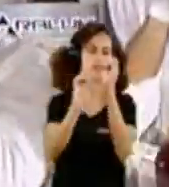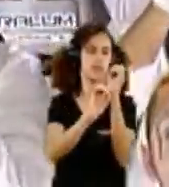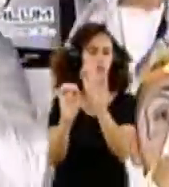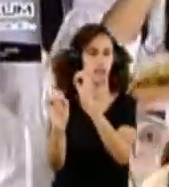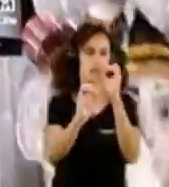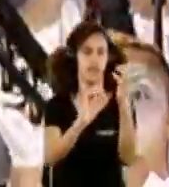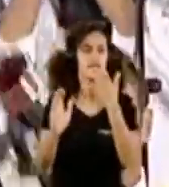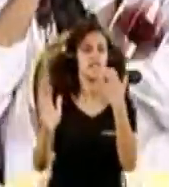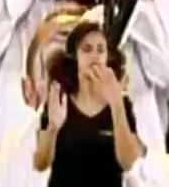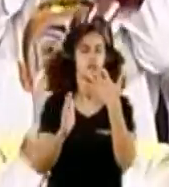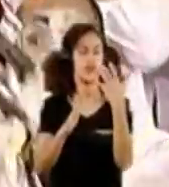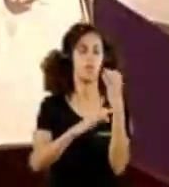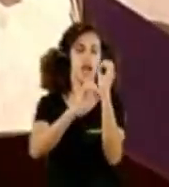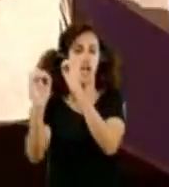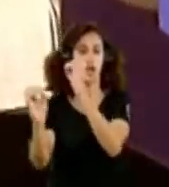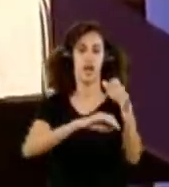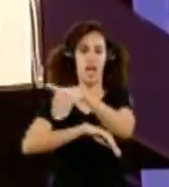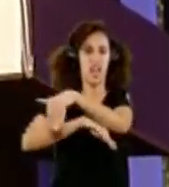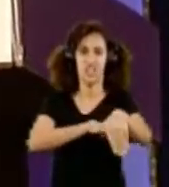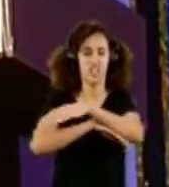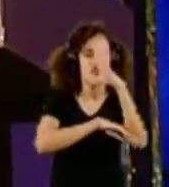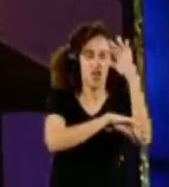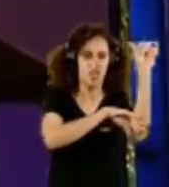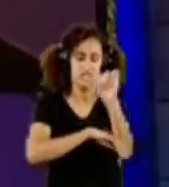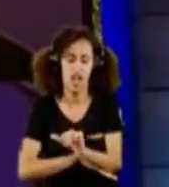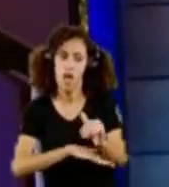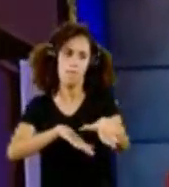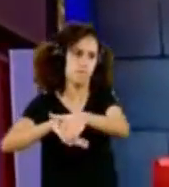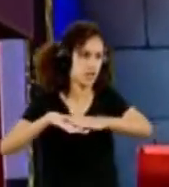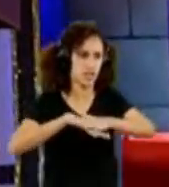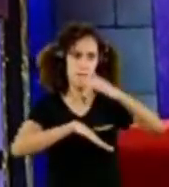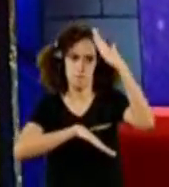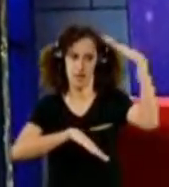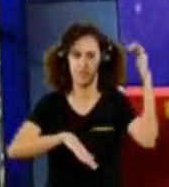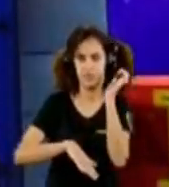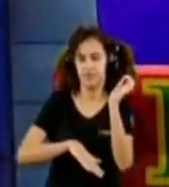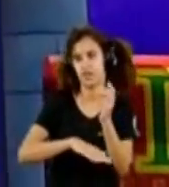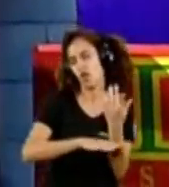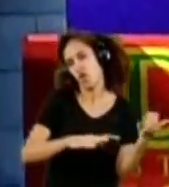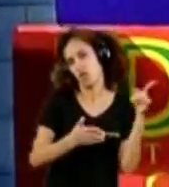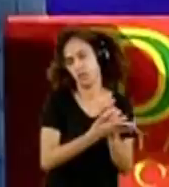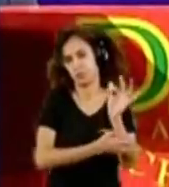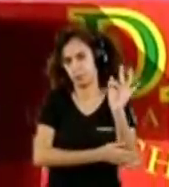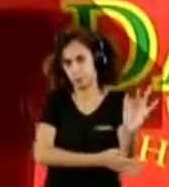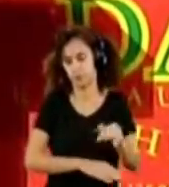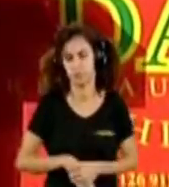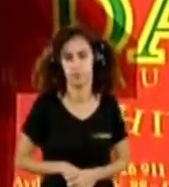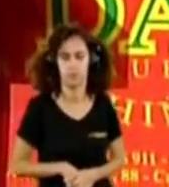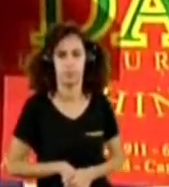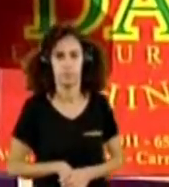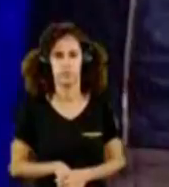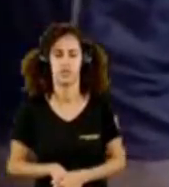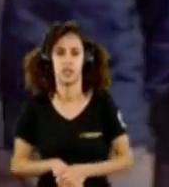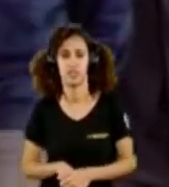los barrios dejaste de escuchar. Lo siento, Inmaculada, le vuelve a tocar. Tomás te invita